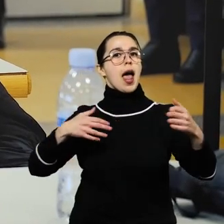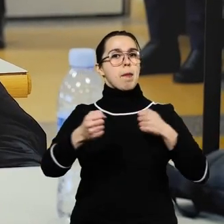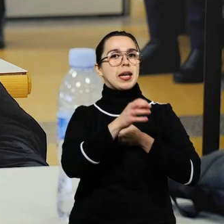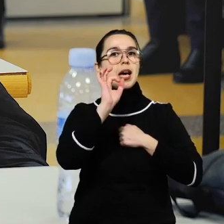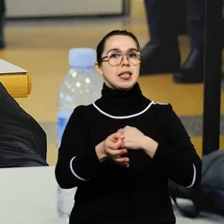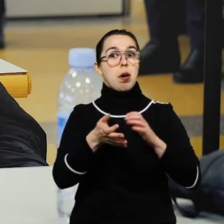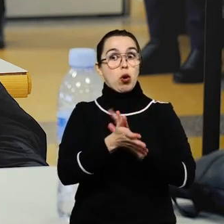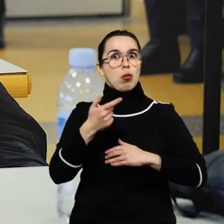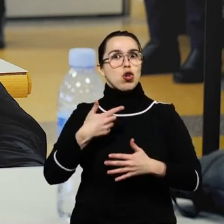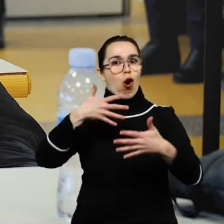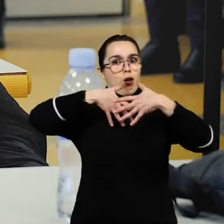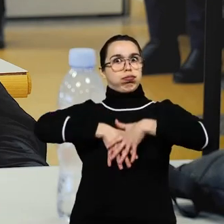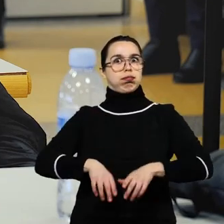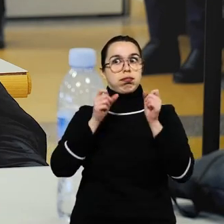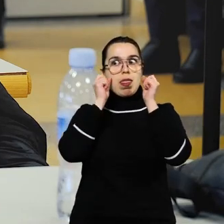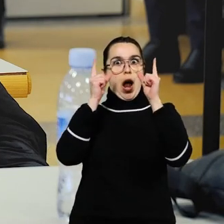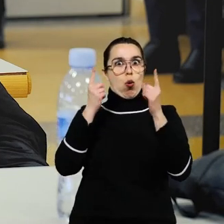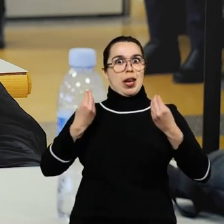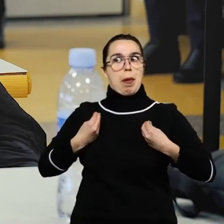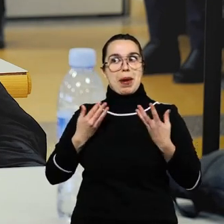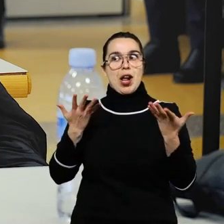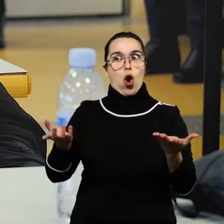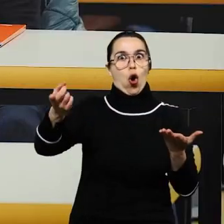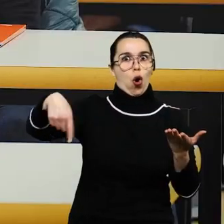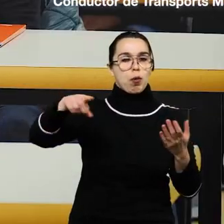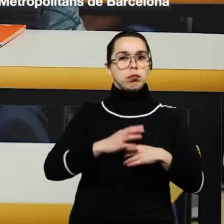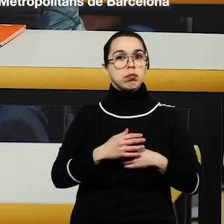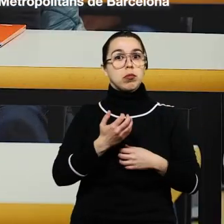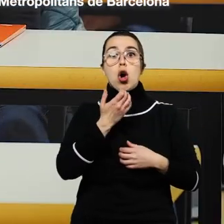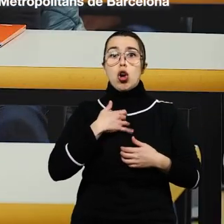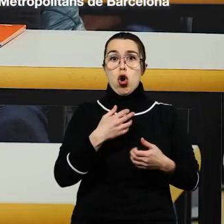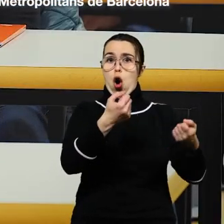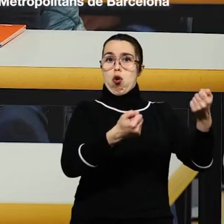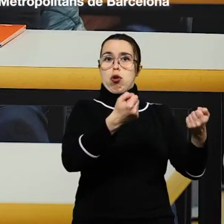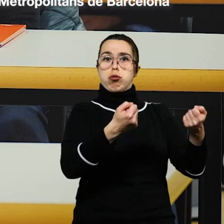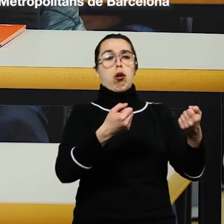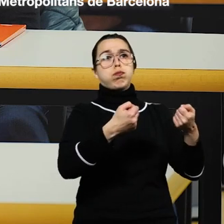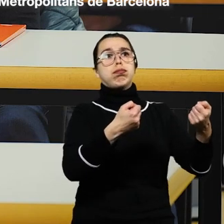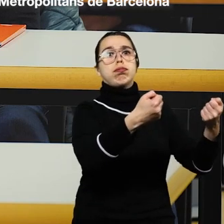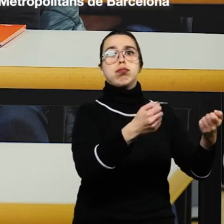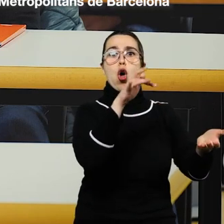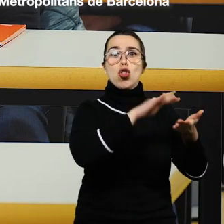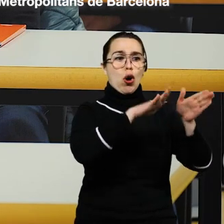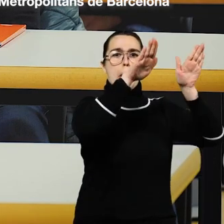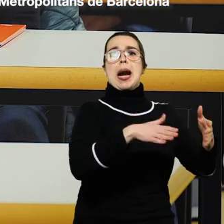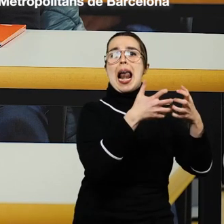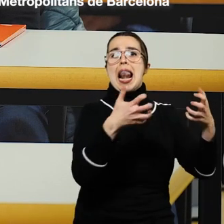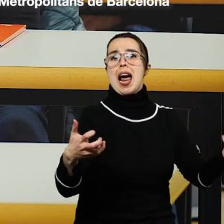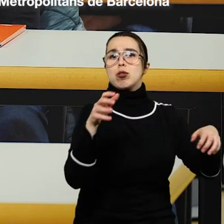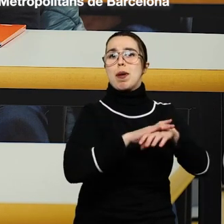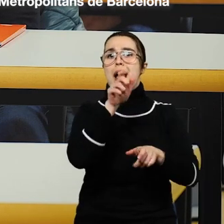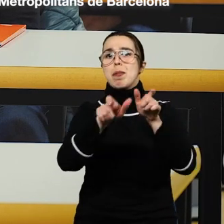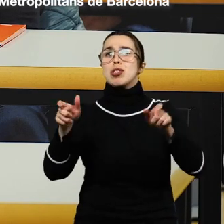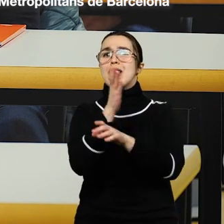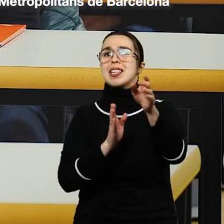empatizado. El vivir la experiencia ha sido realmente impactante. A mí me da igual perder tiempo. La diversidad de la gente es